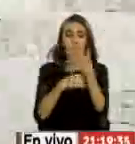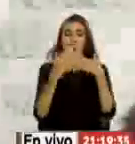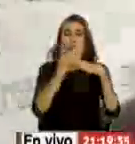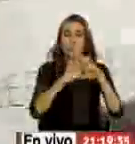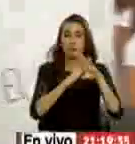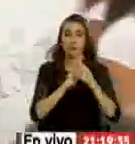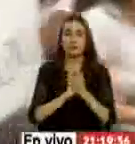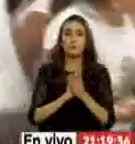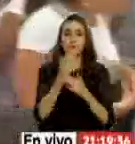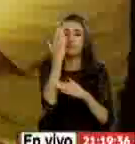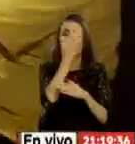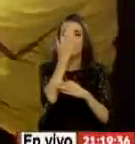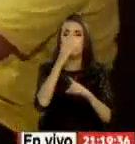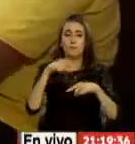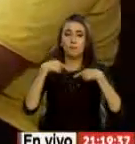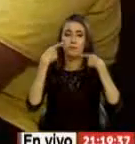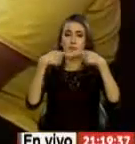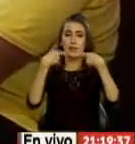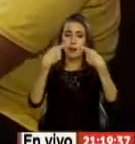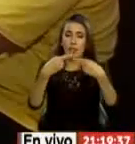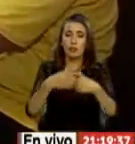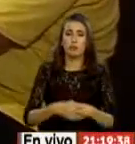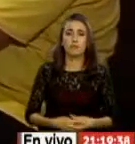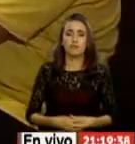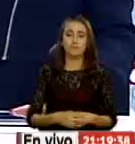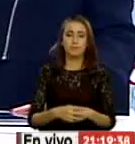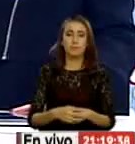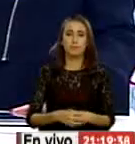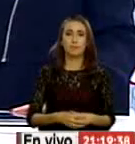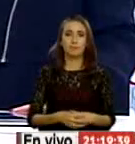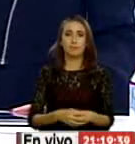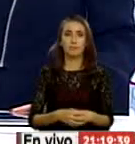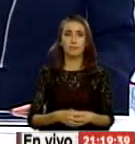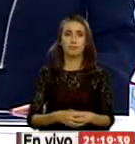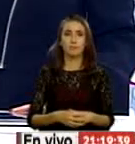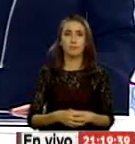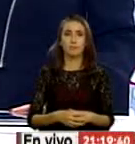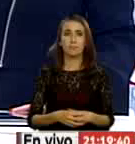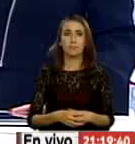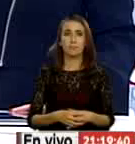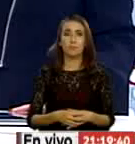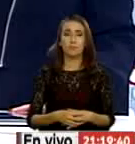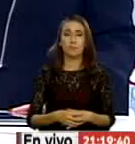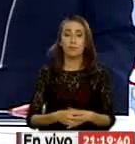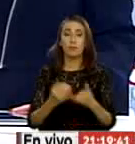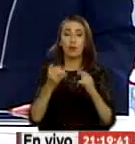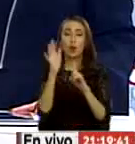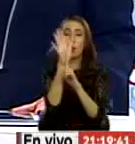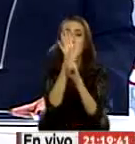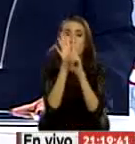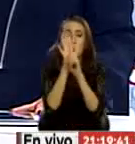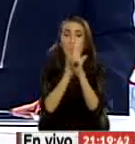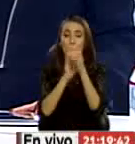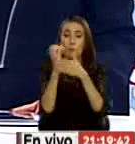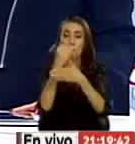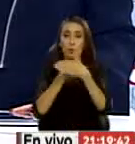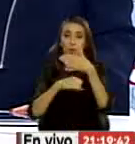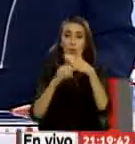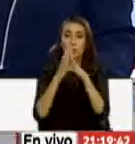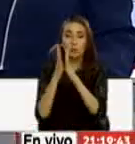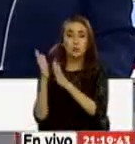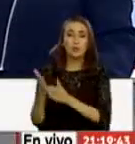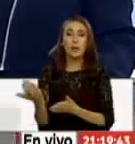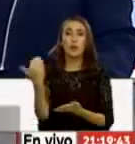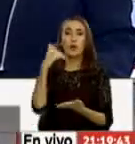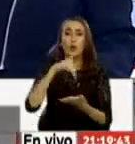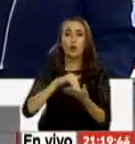niños. Guadalupe Ayoví, Telediario. Los casos de abusos sexuales en establecimientos educativos